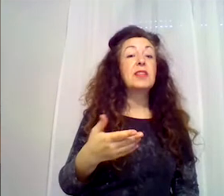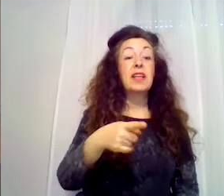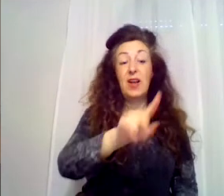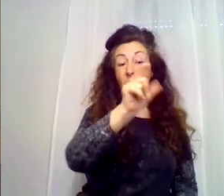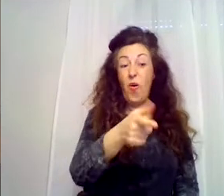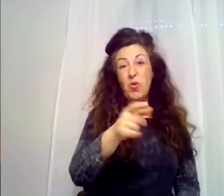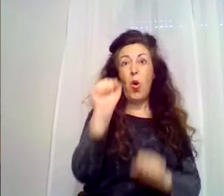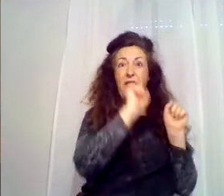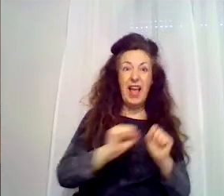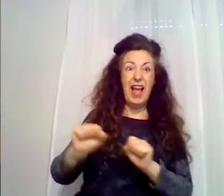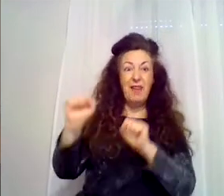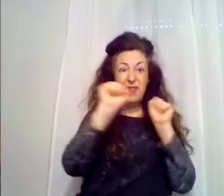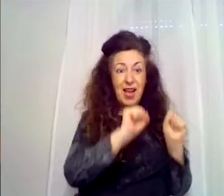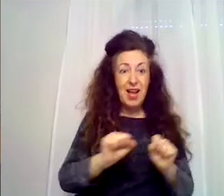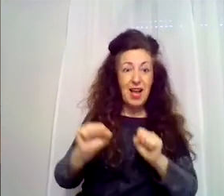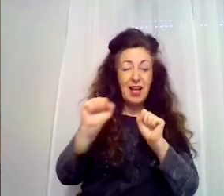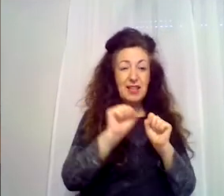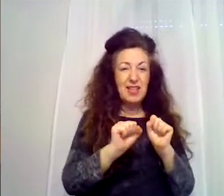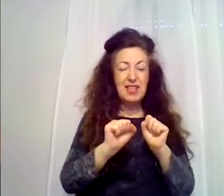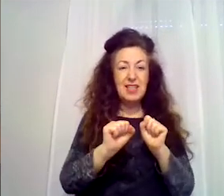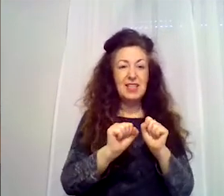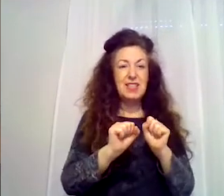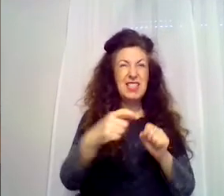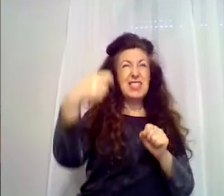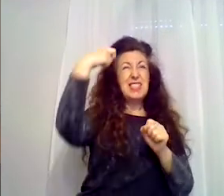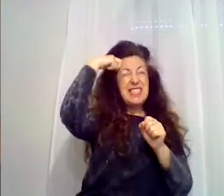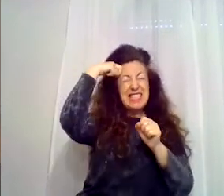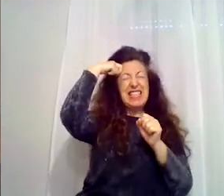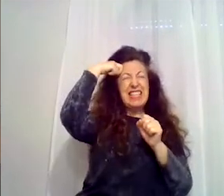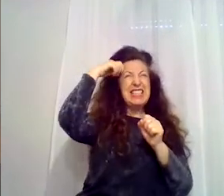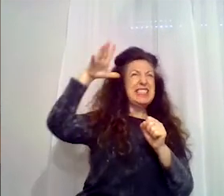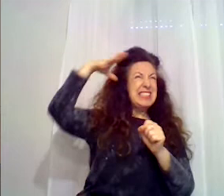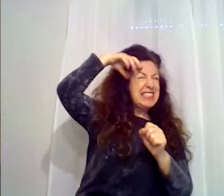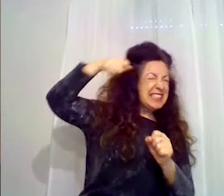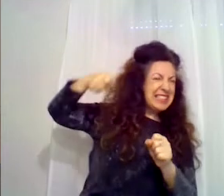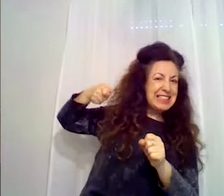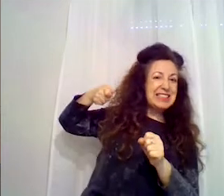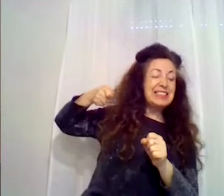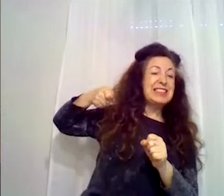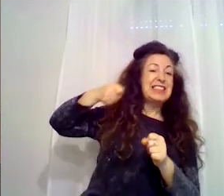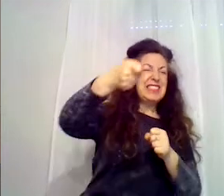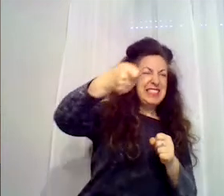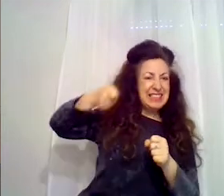que le caracterizaba, ¿no? Pues en un momento dado pues debía de ser, pues no sabemos si de temperamento